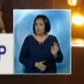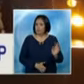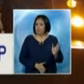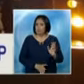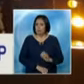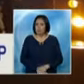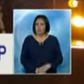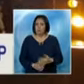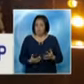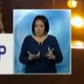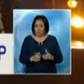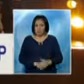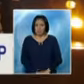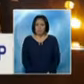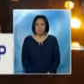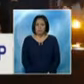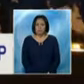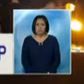¡Yeah!